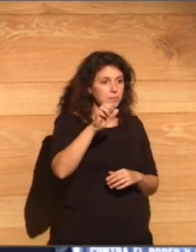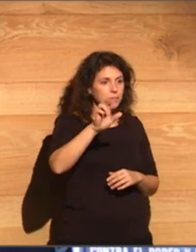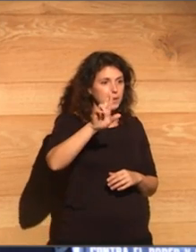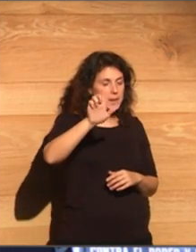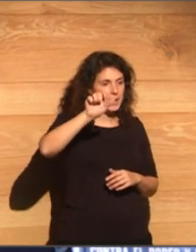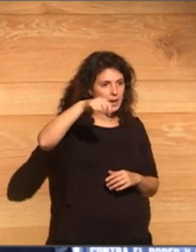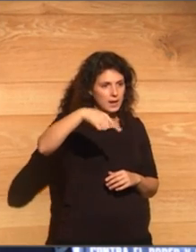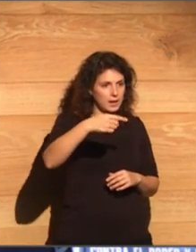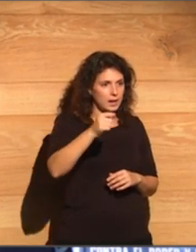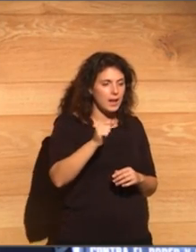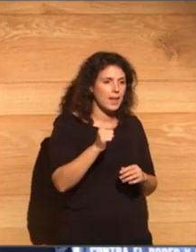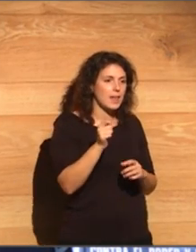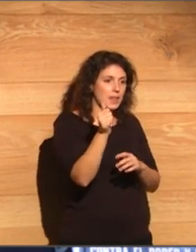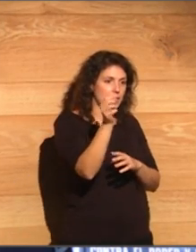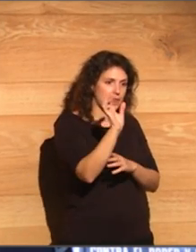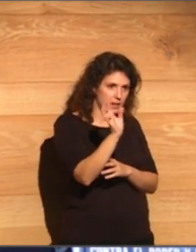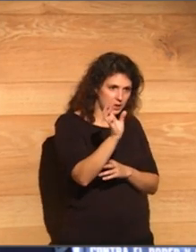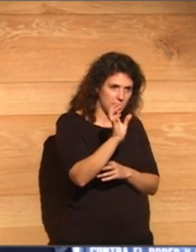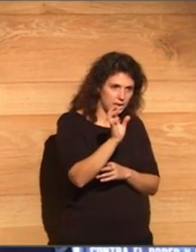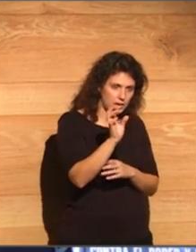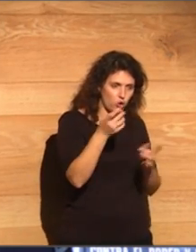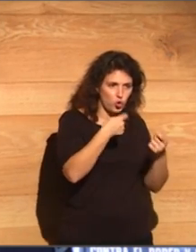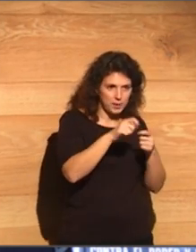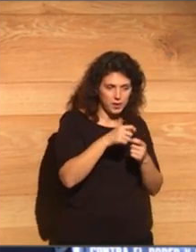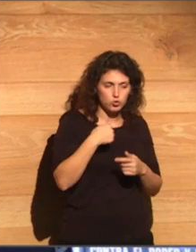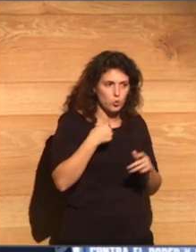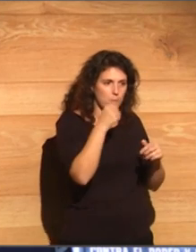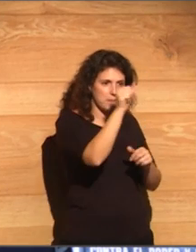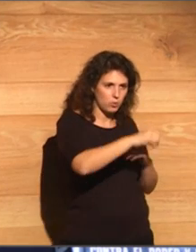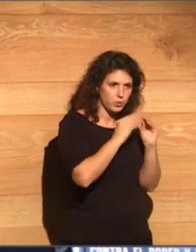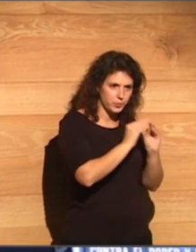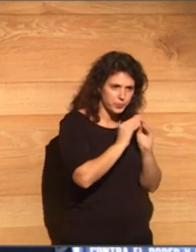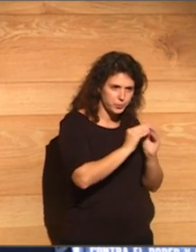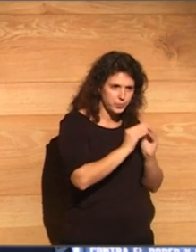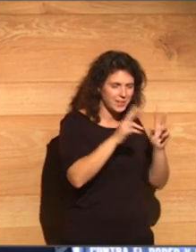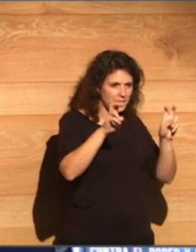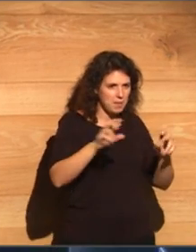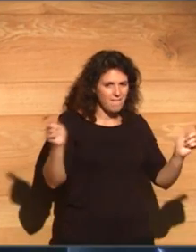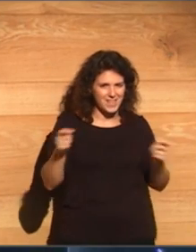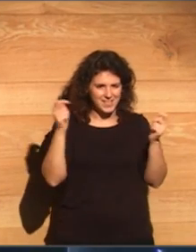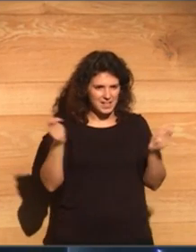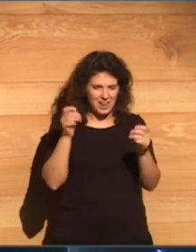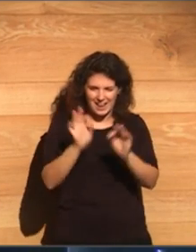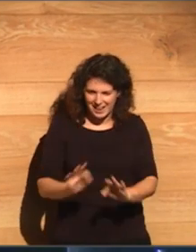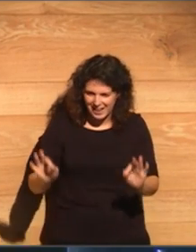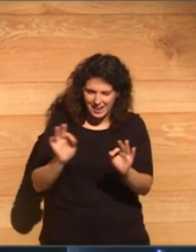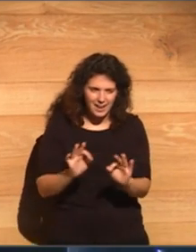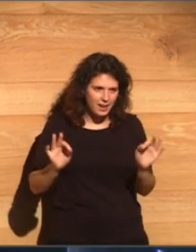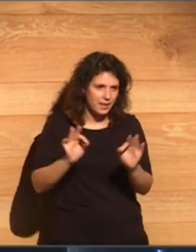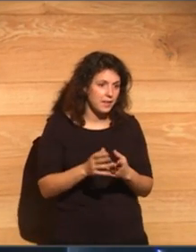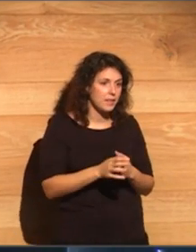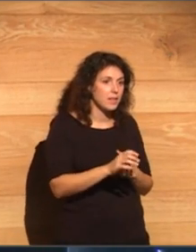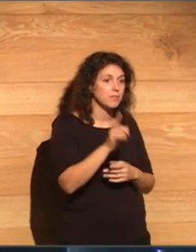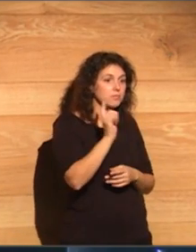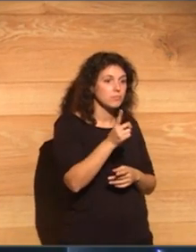comercial como le sucedió con Vivan los novios. Es, voy a hacer una peli sin la menor pretensión de ir a ningún festival ni hacer nada de lo que le gusta a la crítica, sino